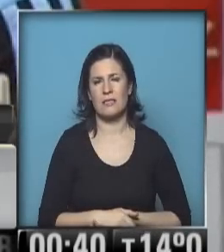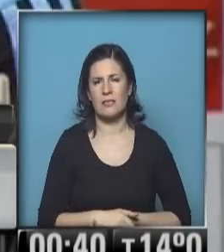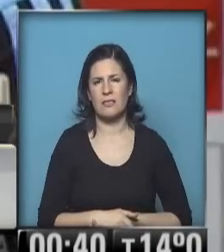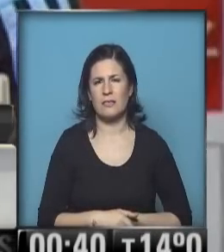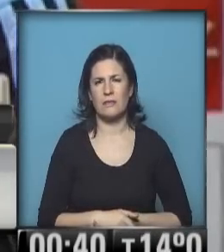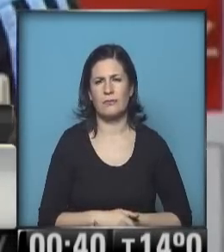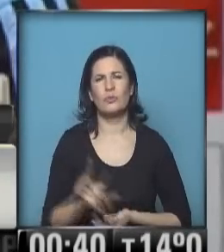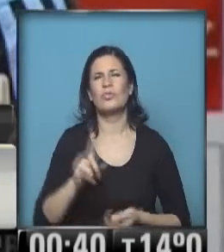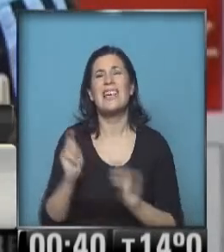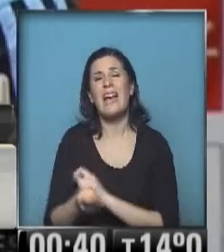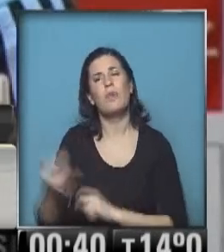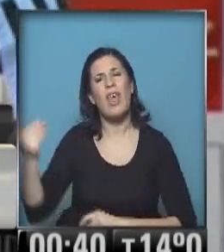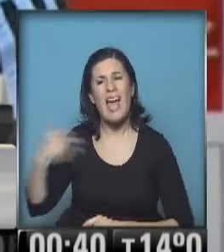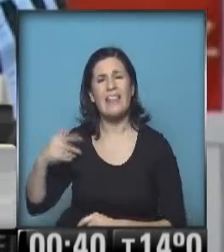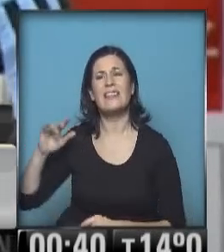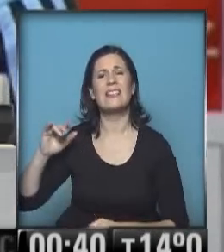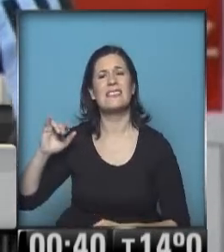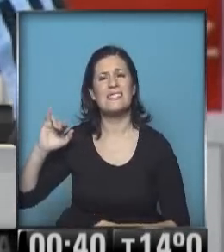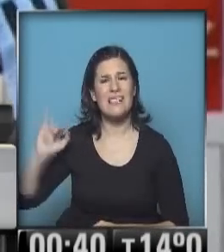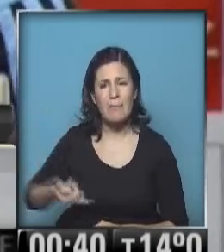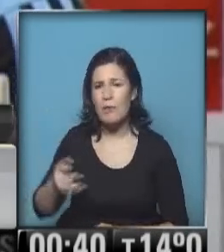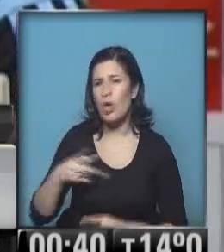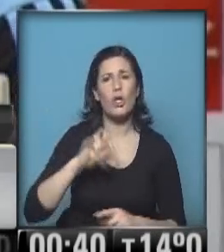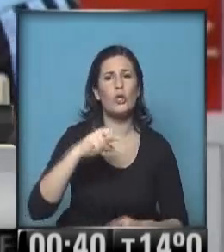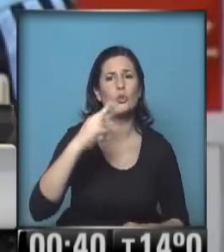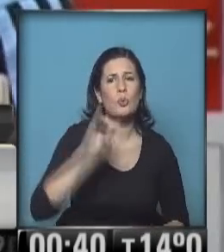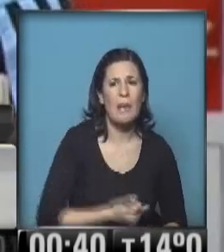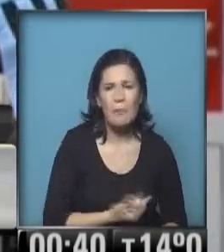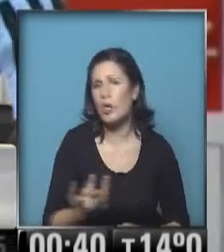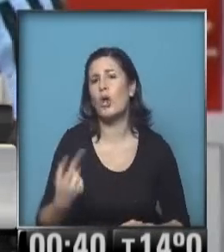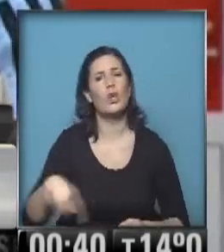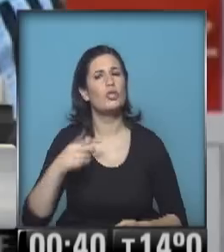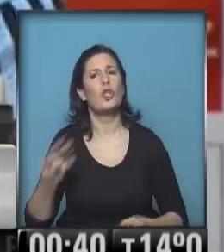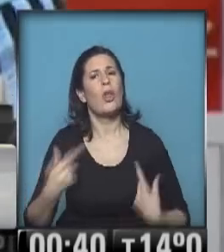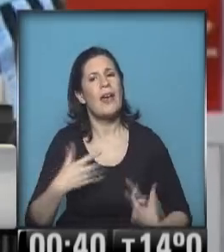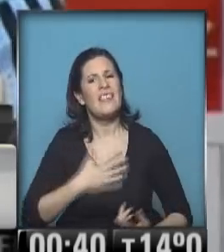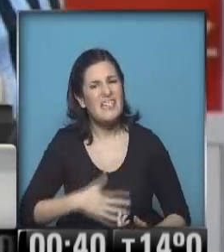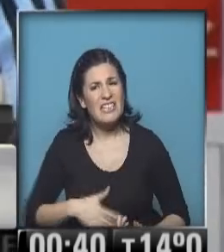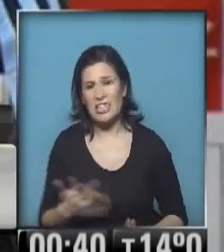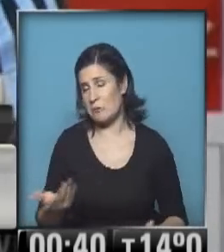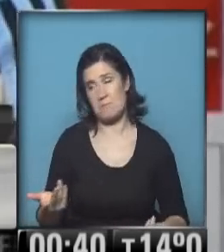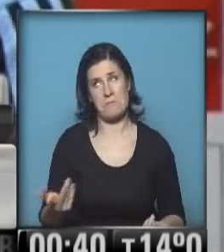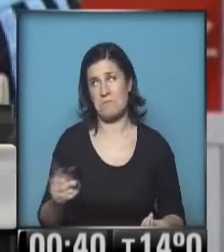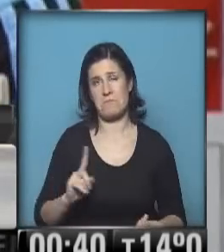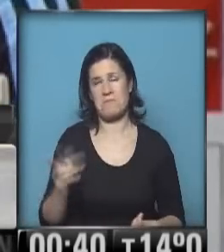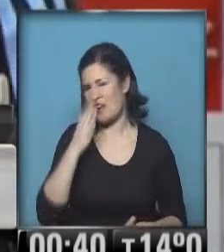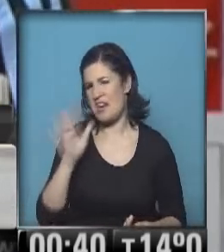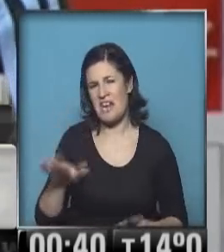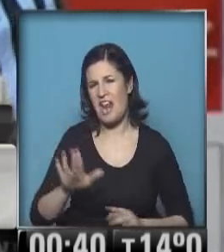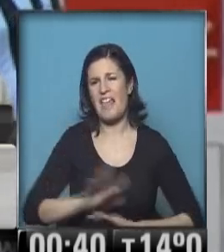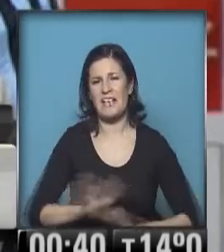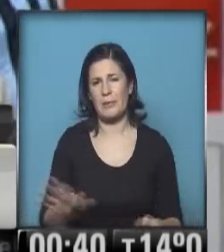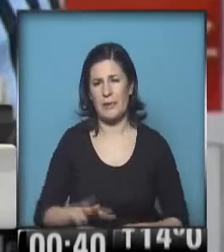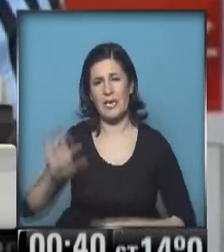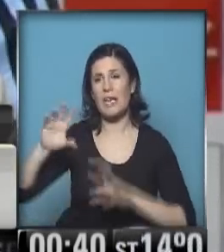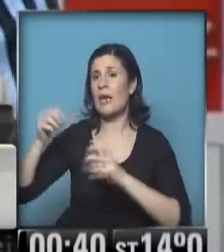a cambiar, a reemplazar o a dejarnos más tranquilos si el resultado es diferente, porque la final de la Copa